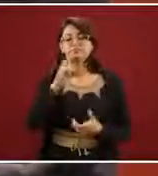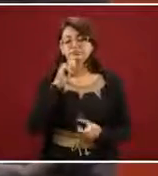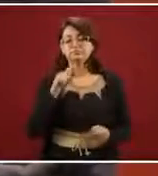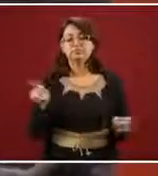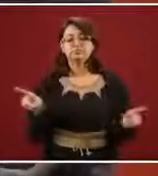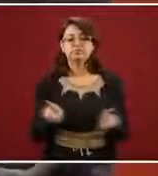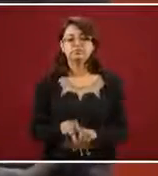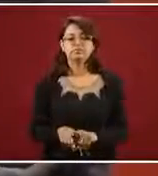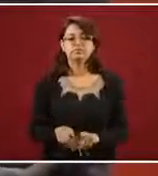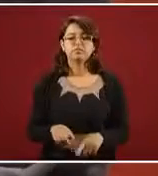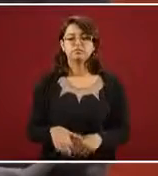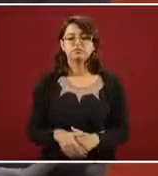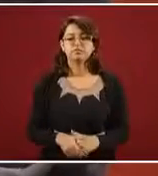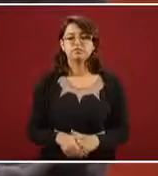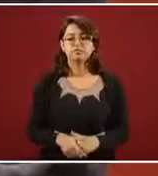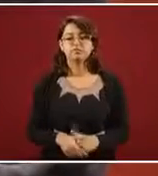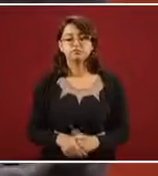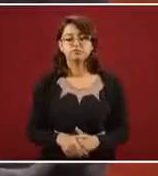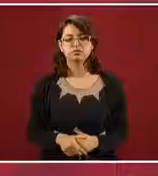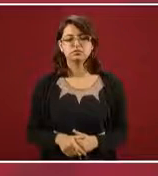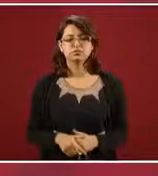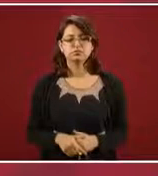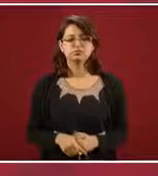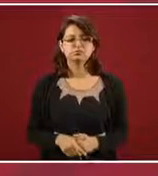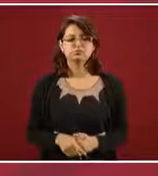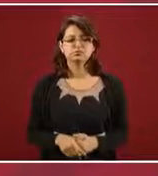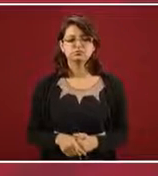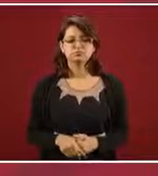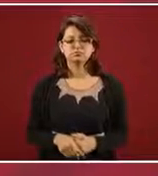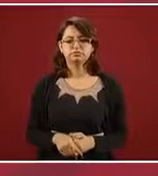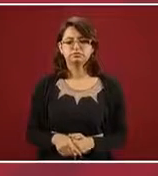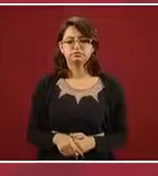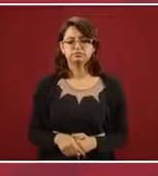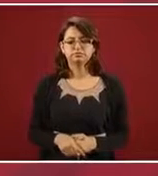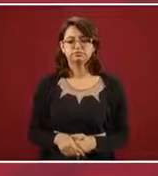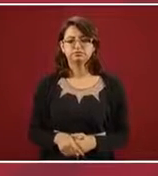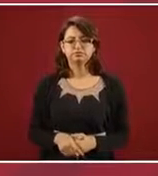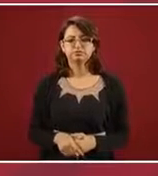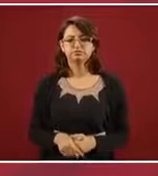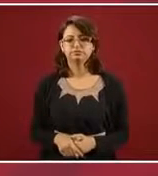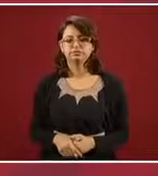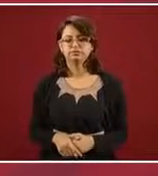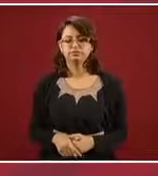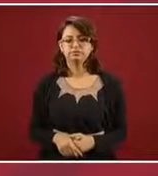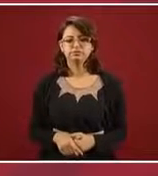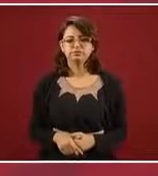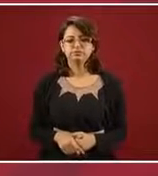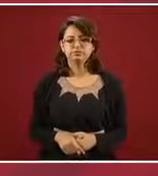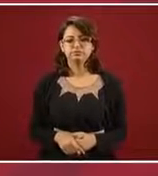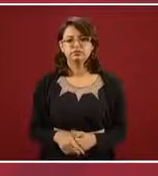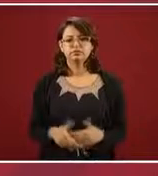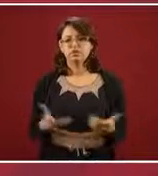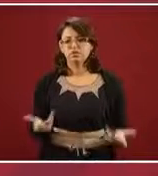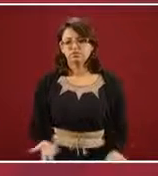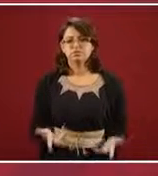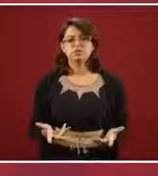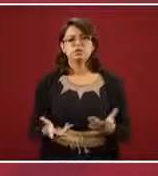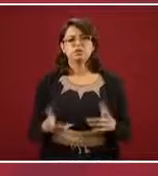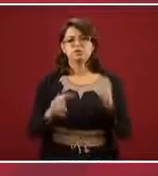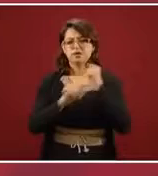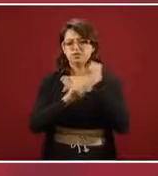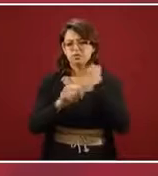También, ¿qué se hace para que no cueste tanto el